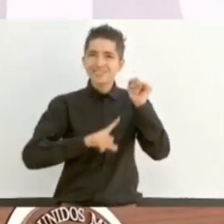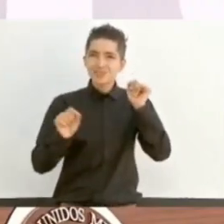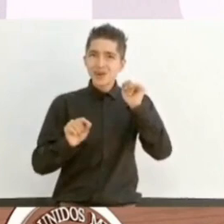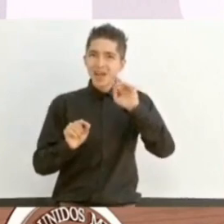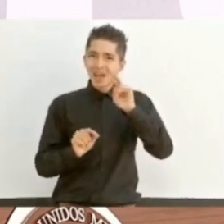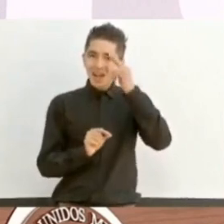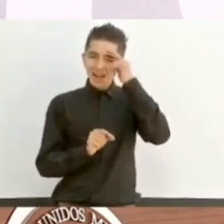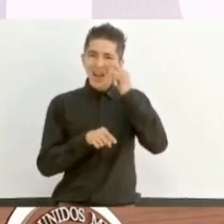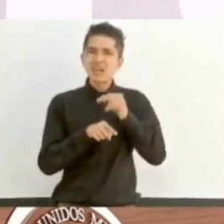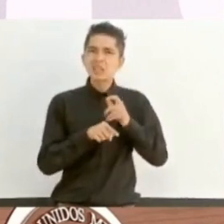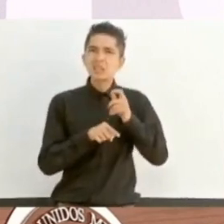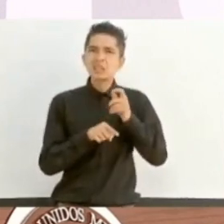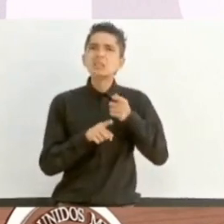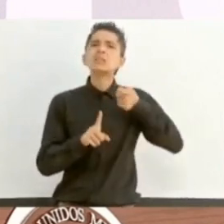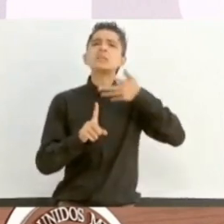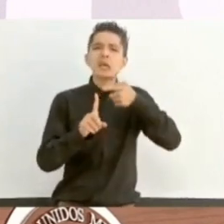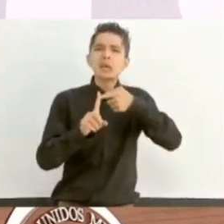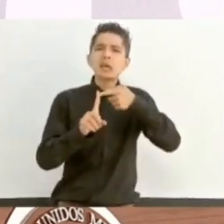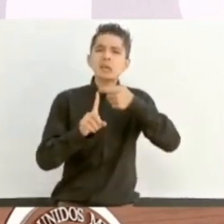el cura